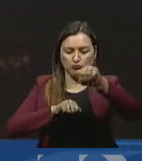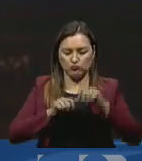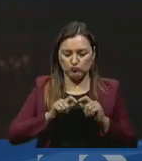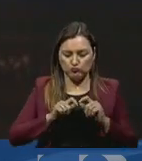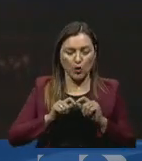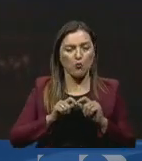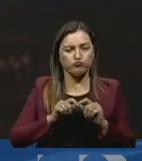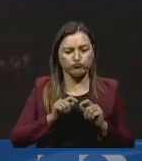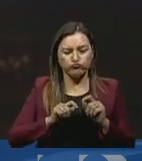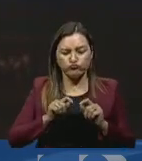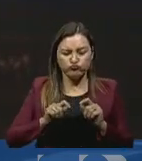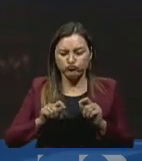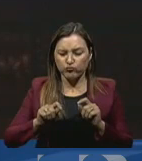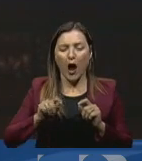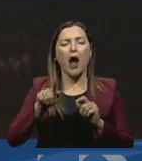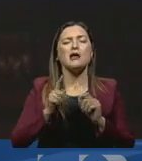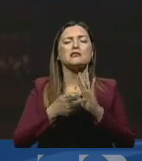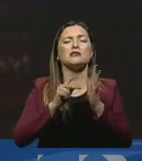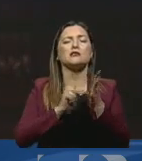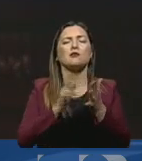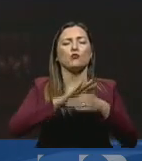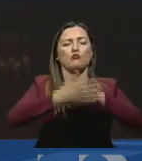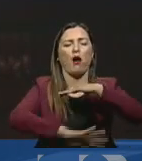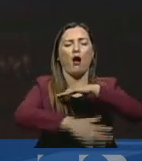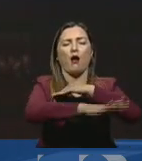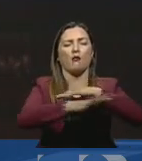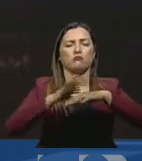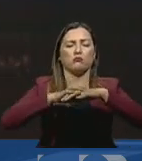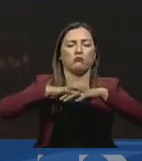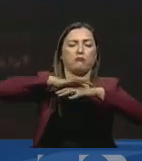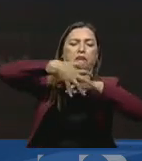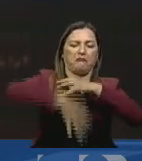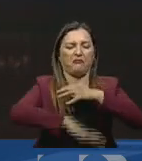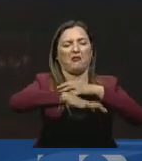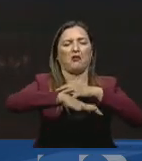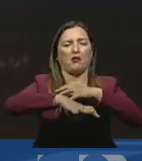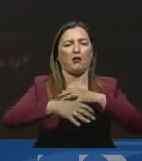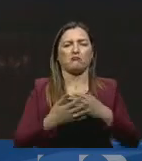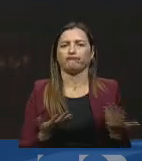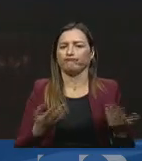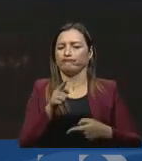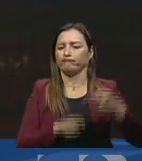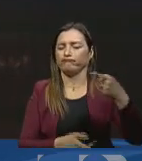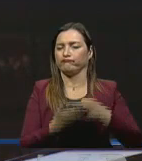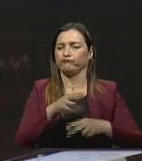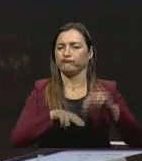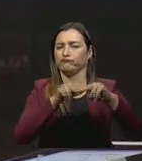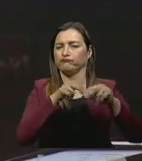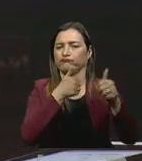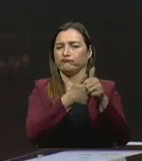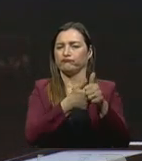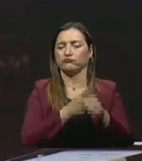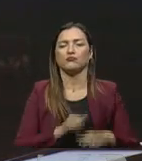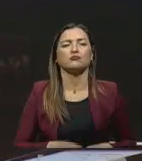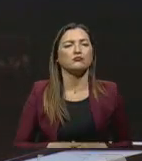talud o como quebrada o como quebradilla o como afluente o cuenca de Río entonces para